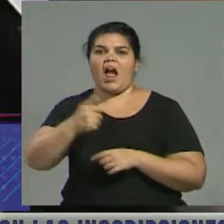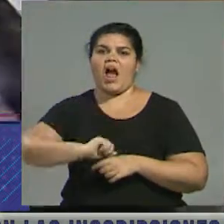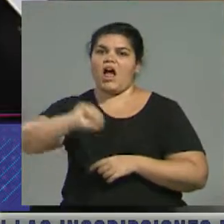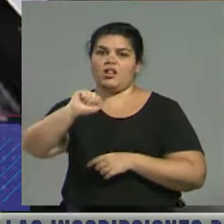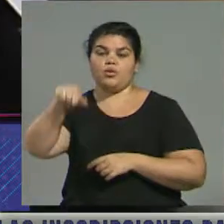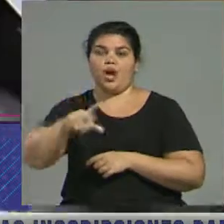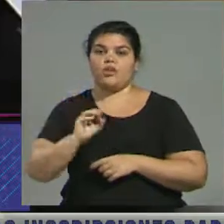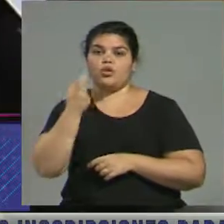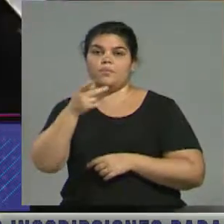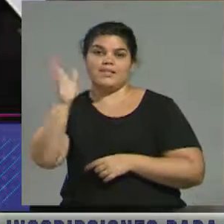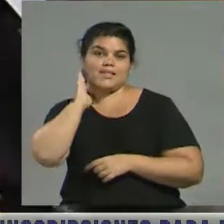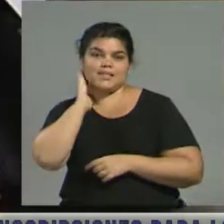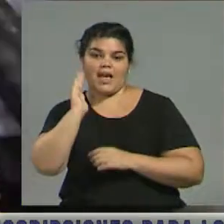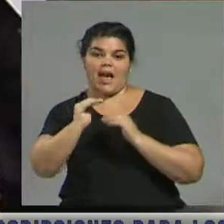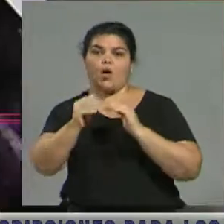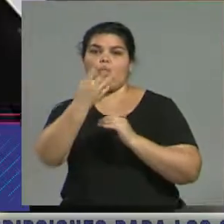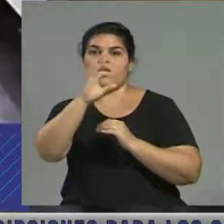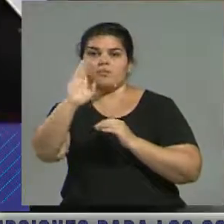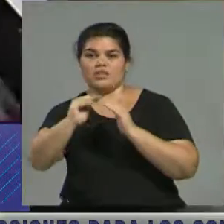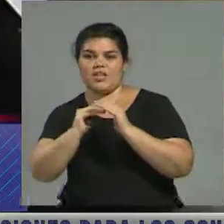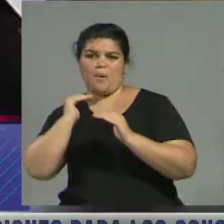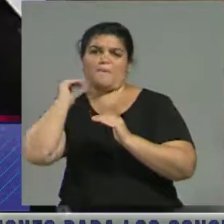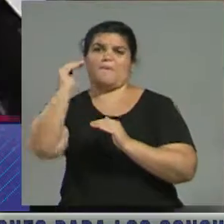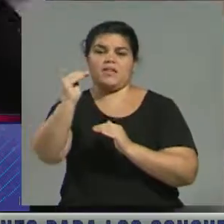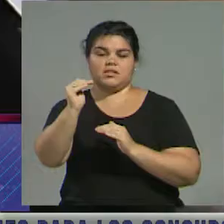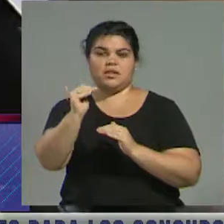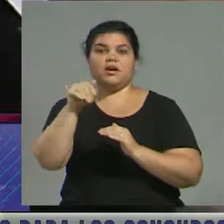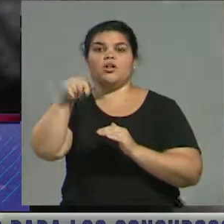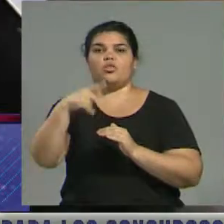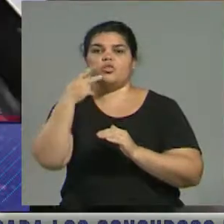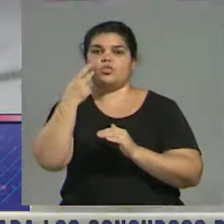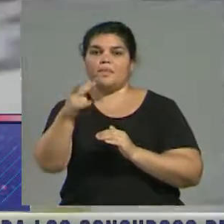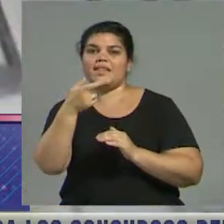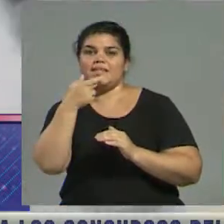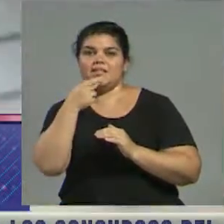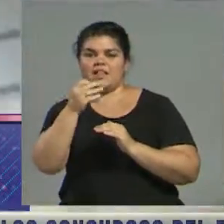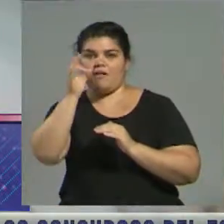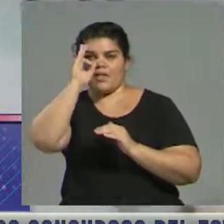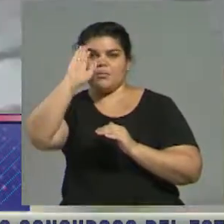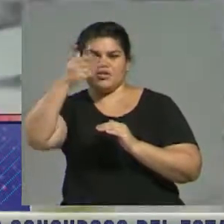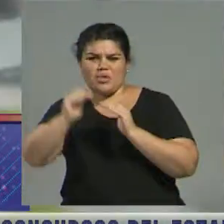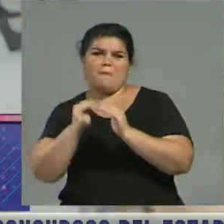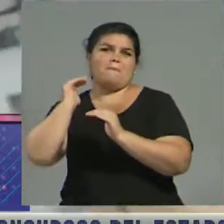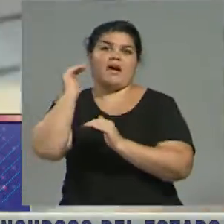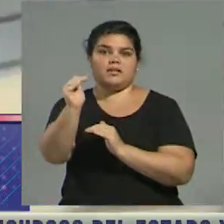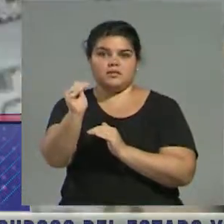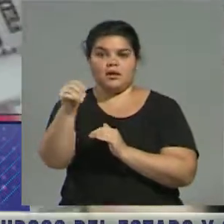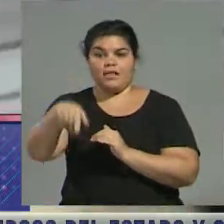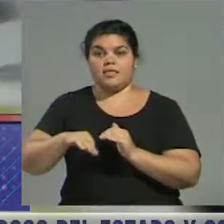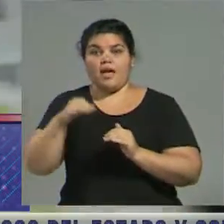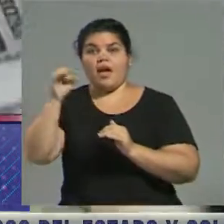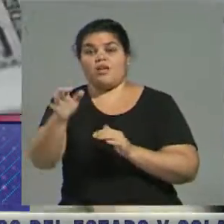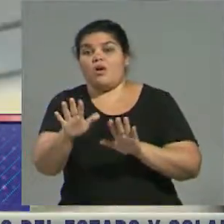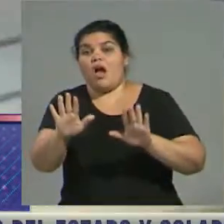un 2016 por arriba del 40%, 2017 por arriba del 20% y ya este año se estima que